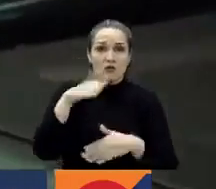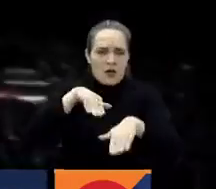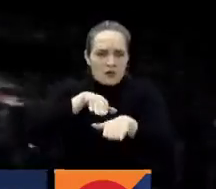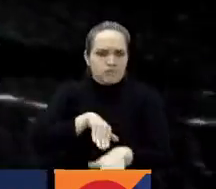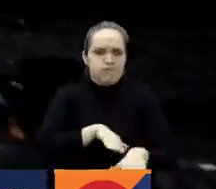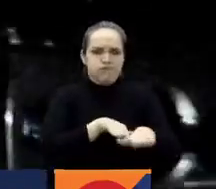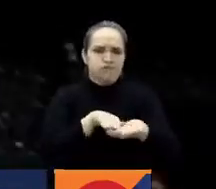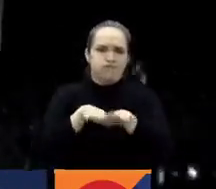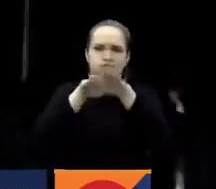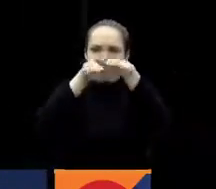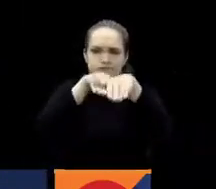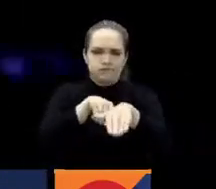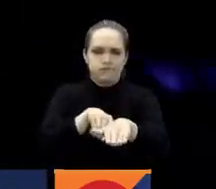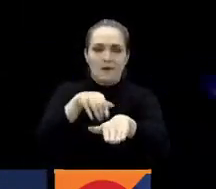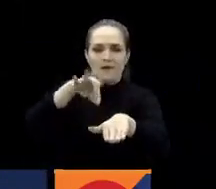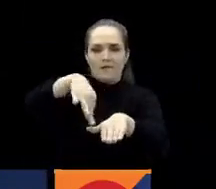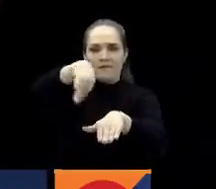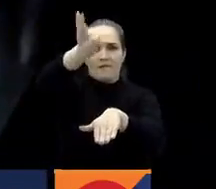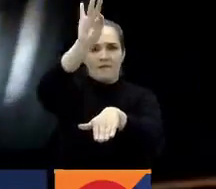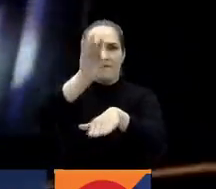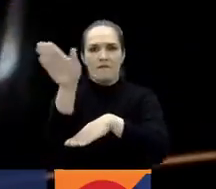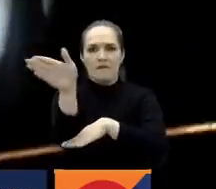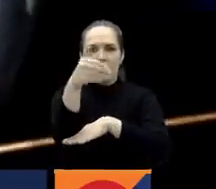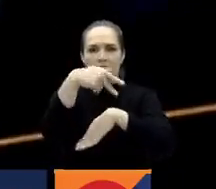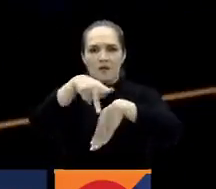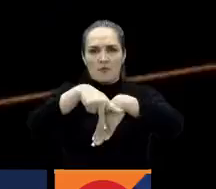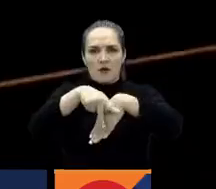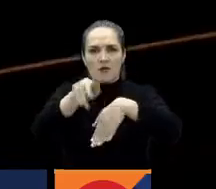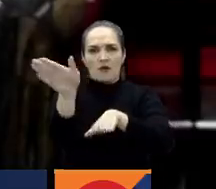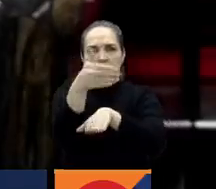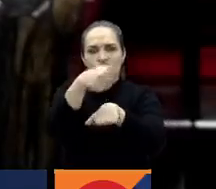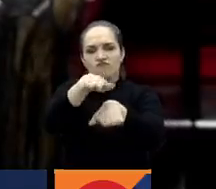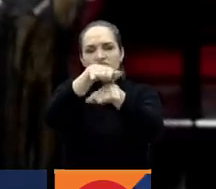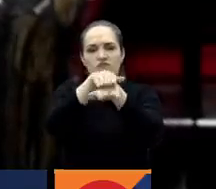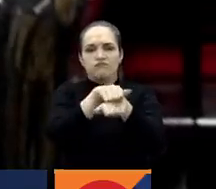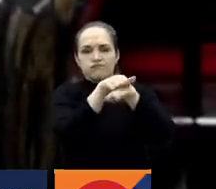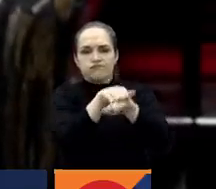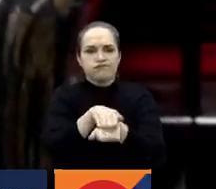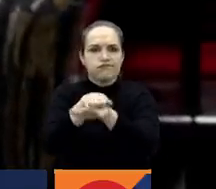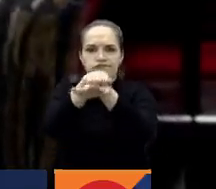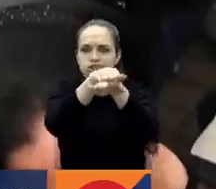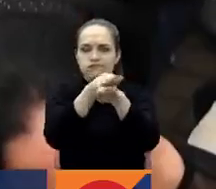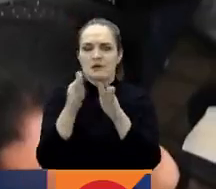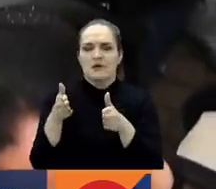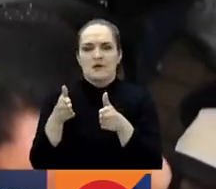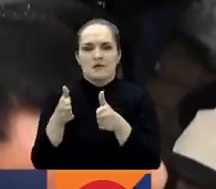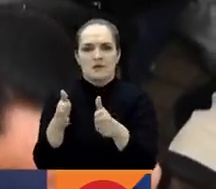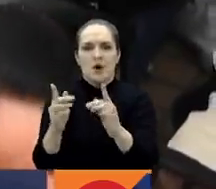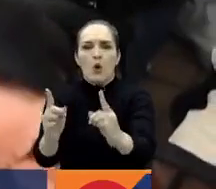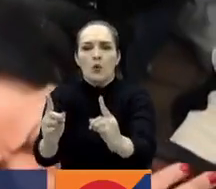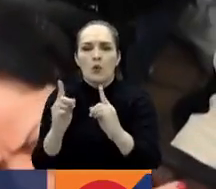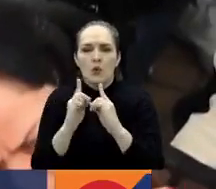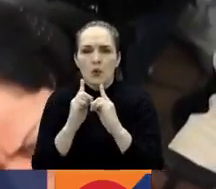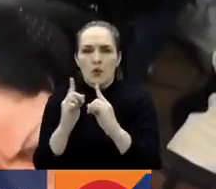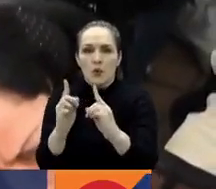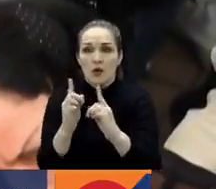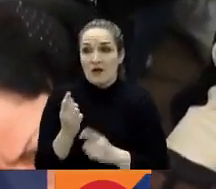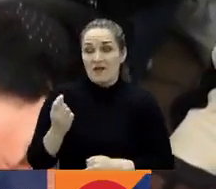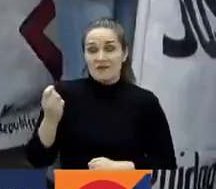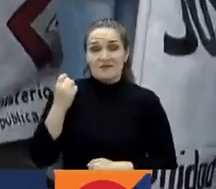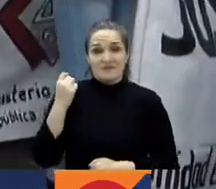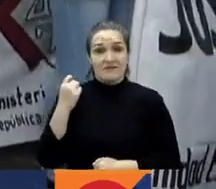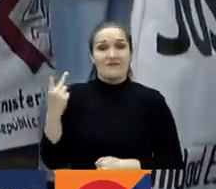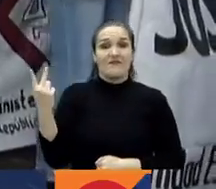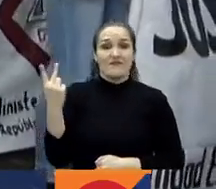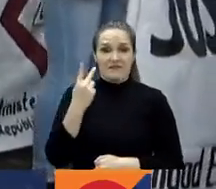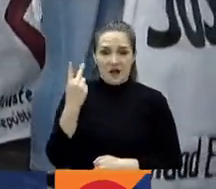ataúd cubierto con una bandera de Paraguay fue trasladado en medio de una caravana a un salón velatorio en la capital paraguaya. El viernes, varios familiares, amigos y